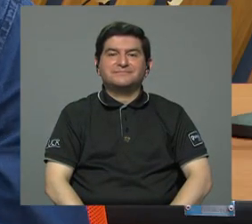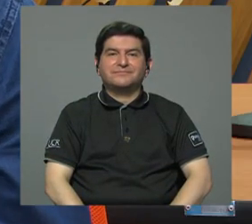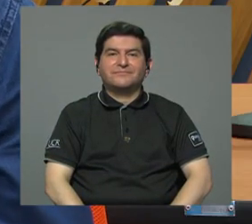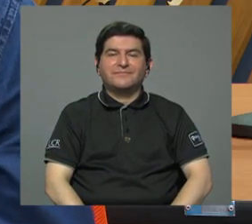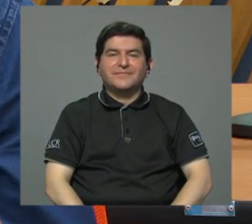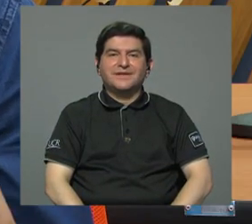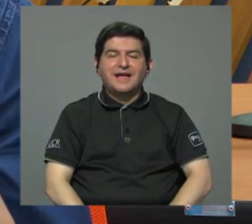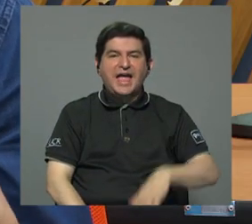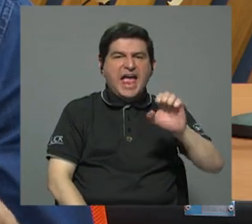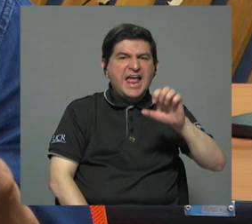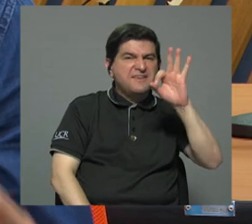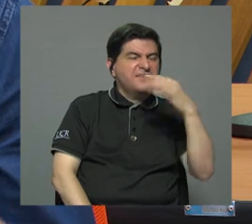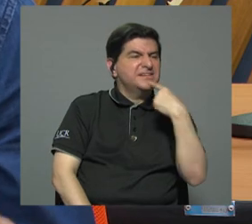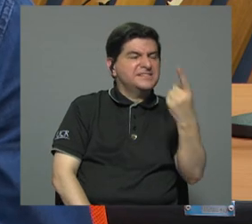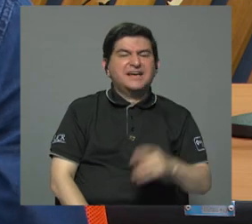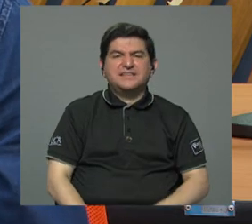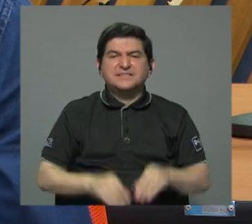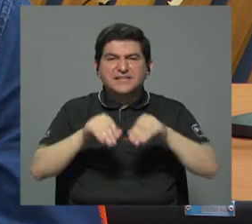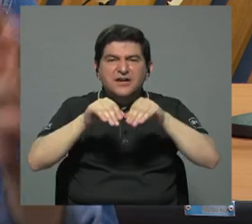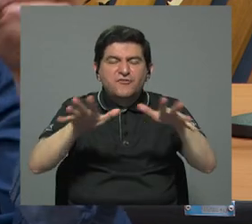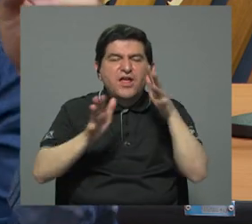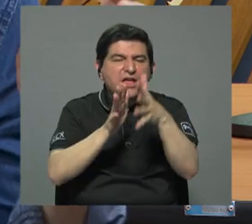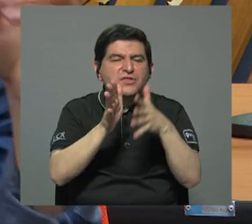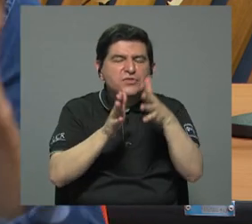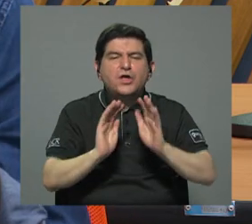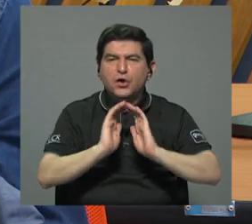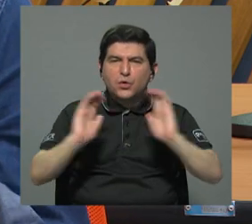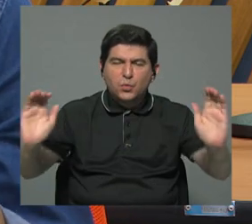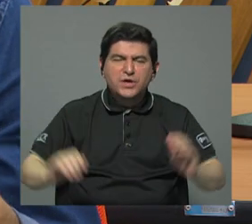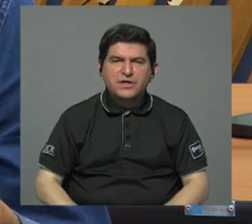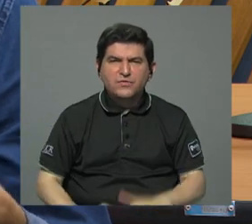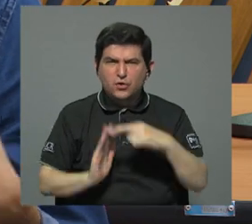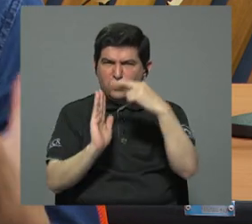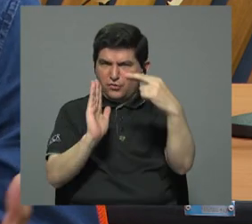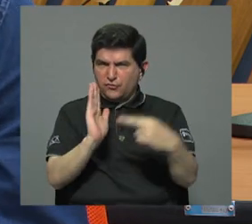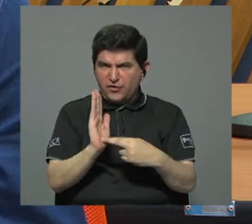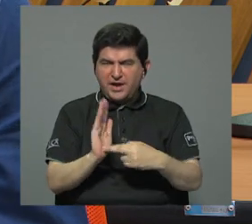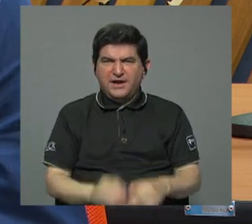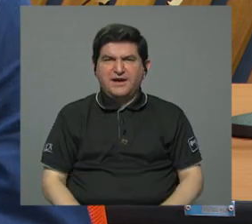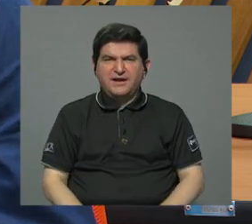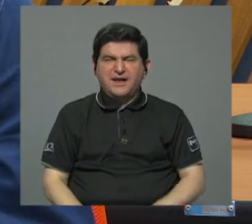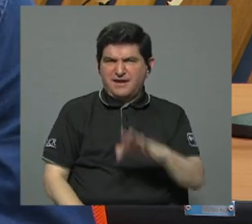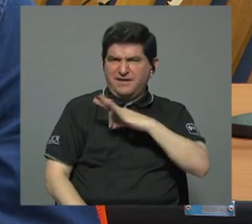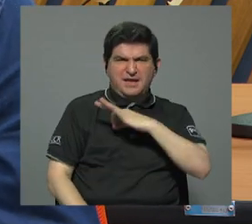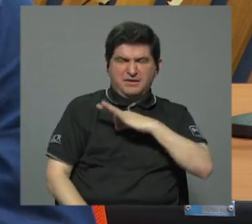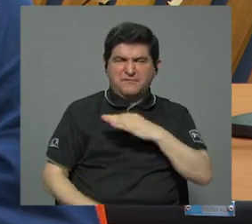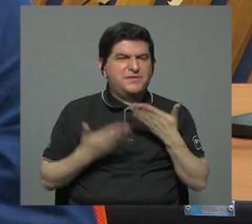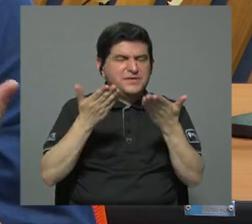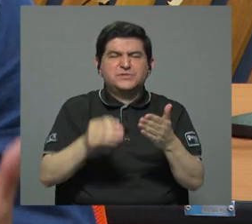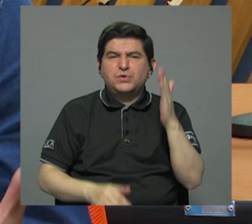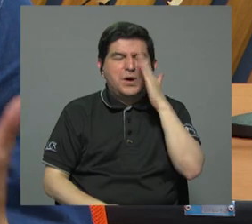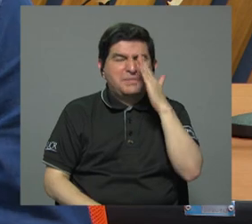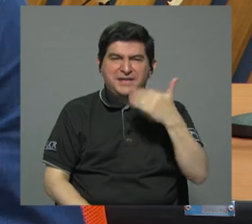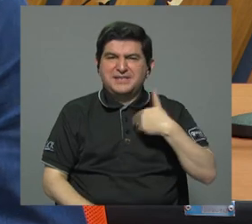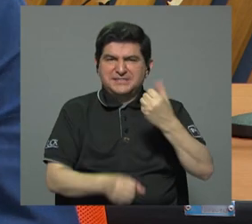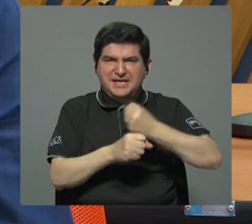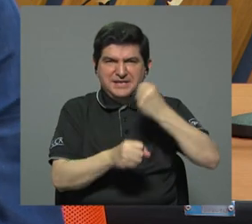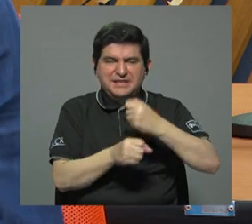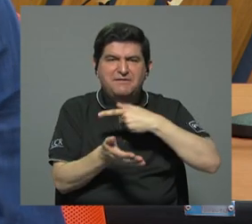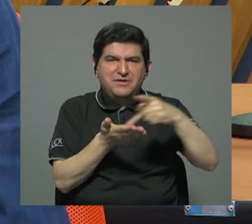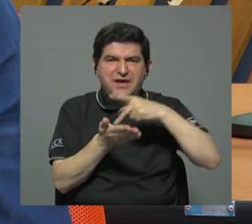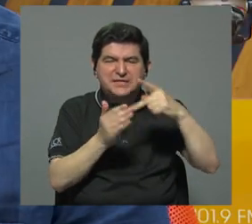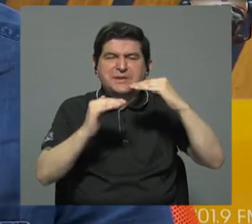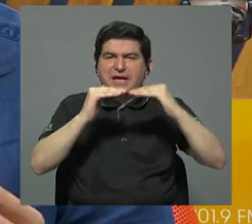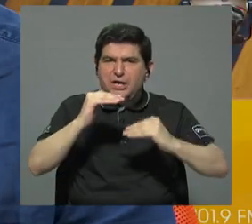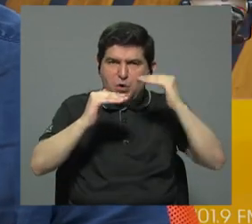Eli Feinzai dijo que la red de cuidado infantil tiene una regla que le arrebate ese beneficio a madres que consigan un trabajo que les pague el salario